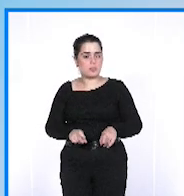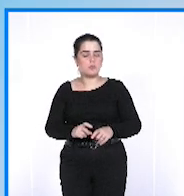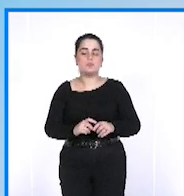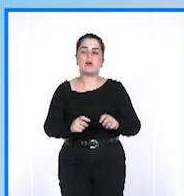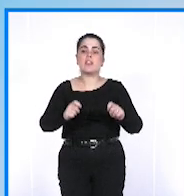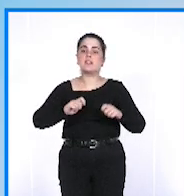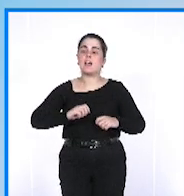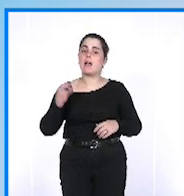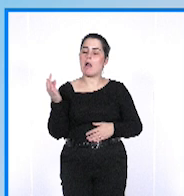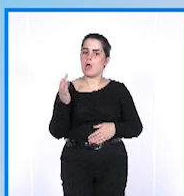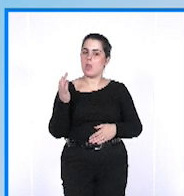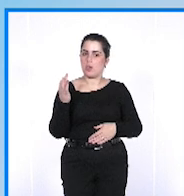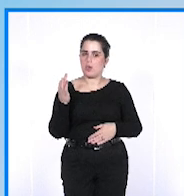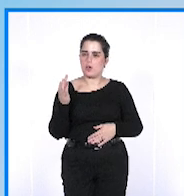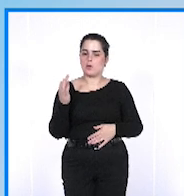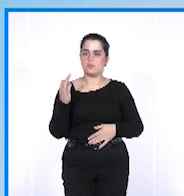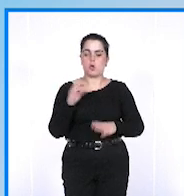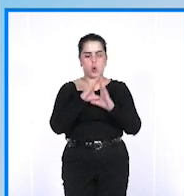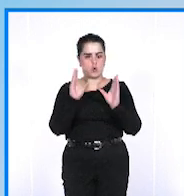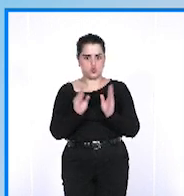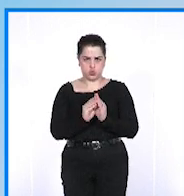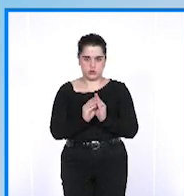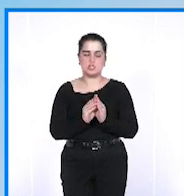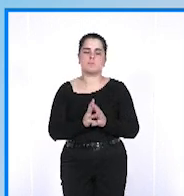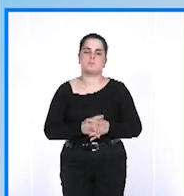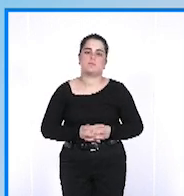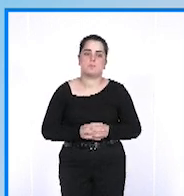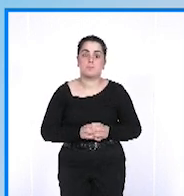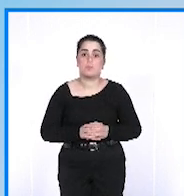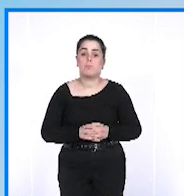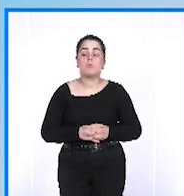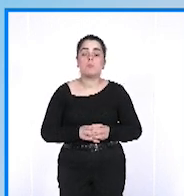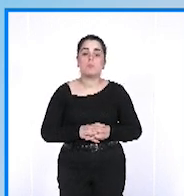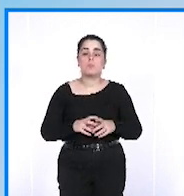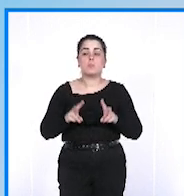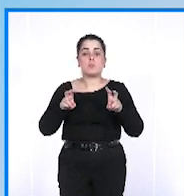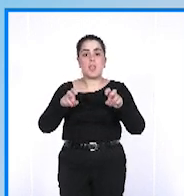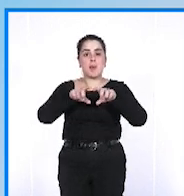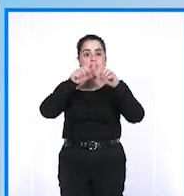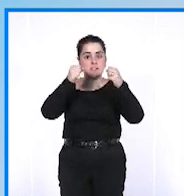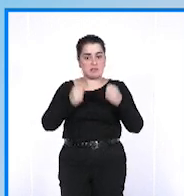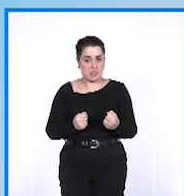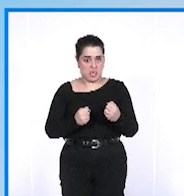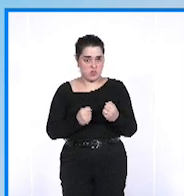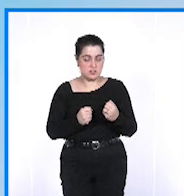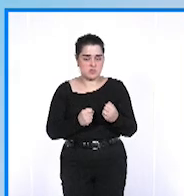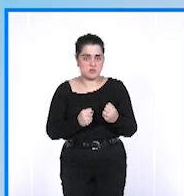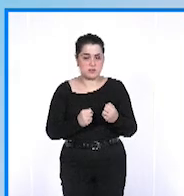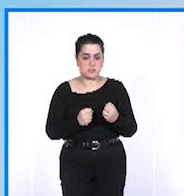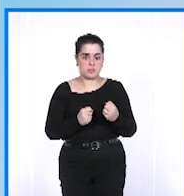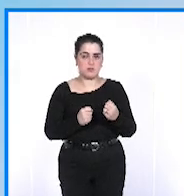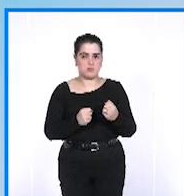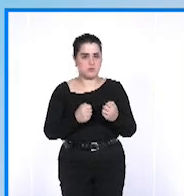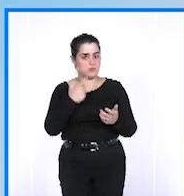ha llevado es a una serie de conclusiones con respecto a las entidades algo que que que